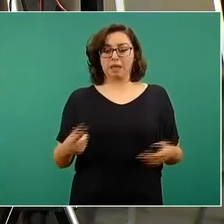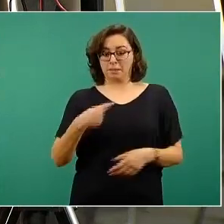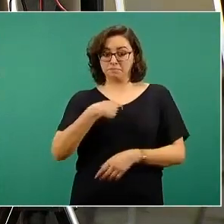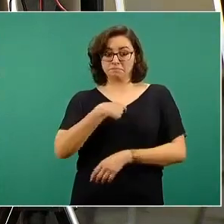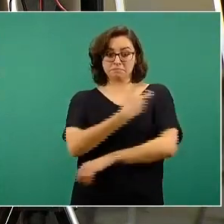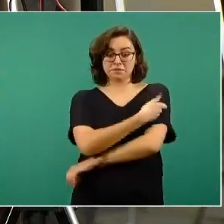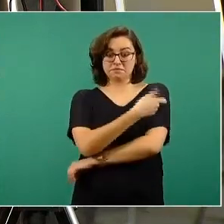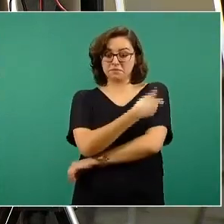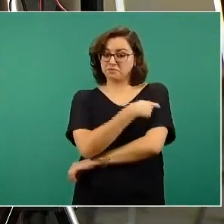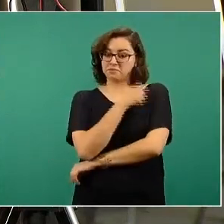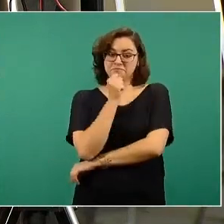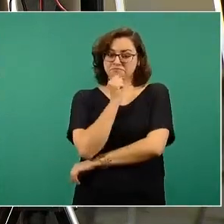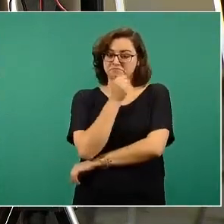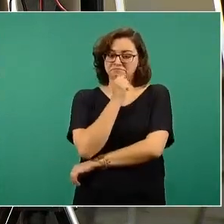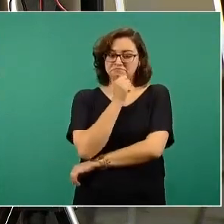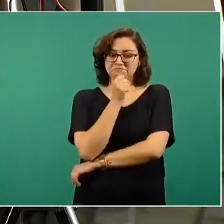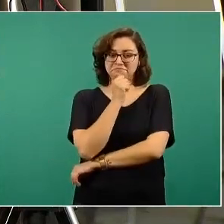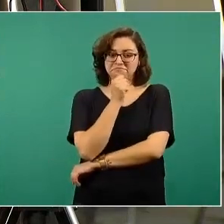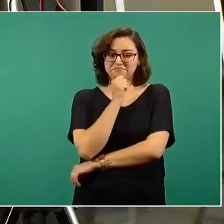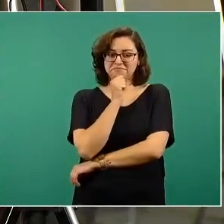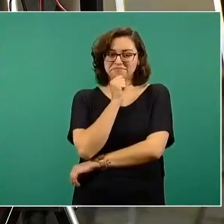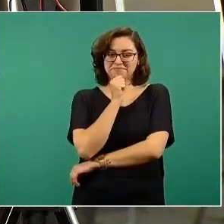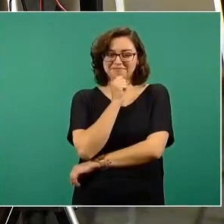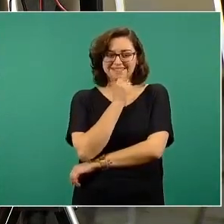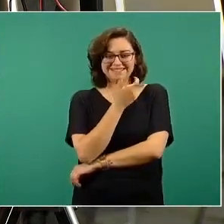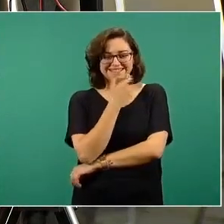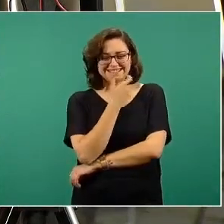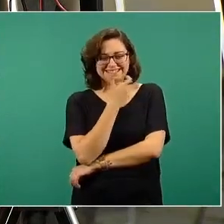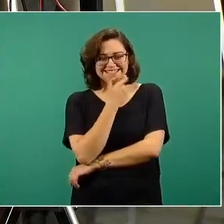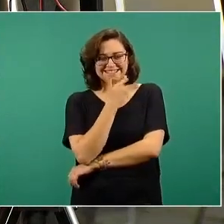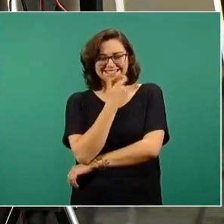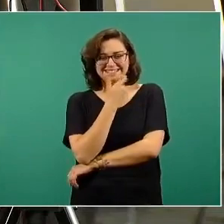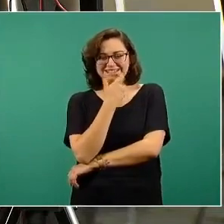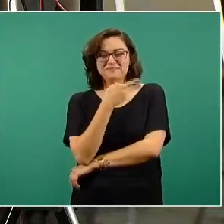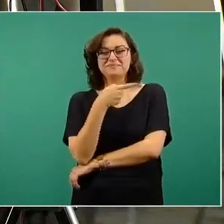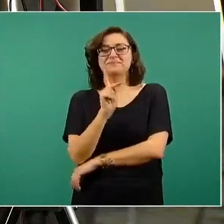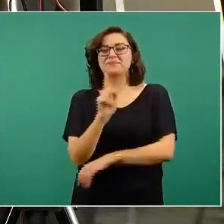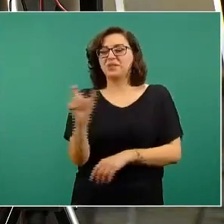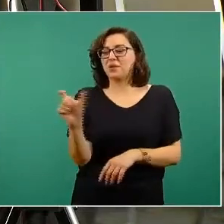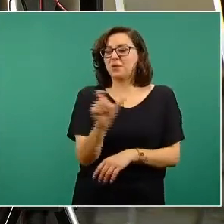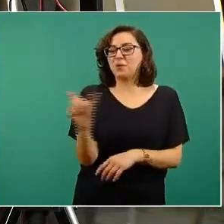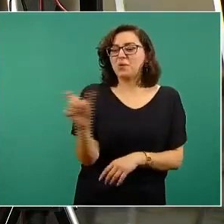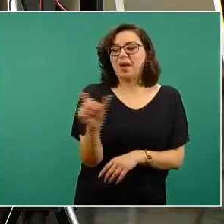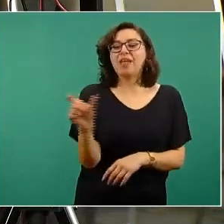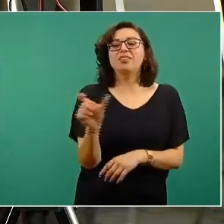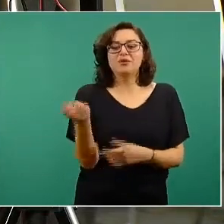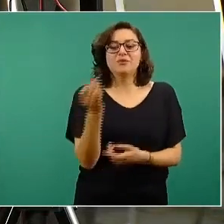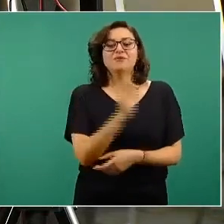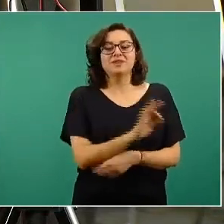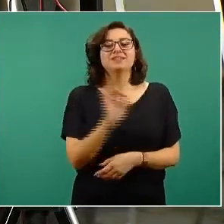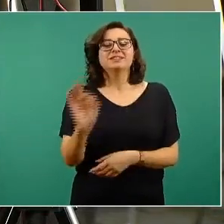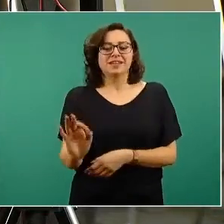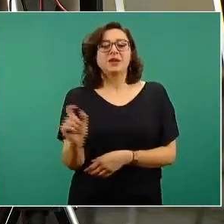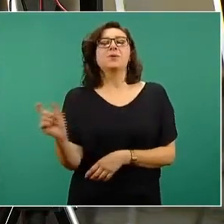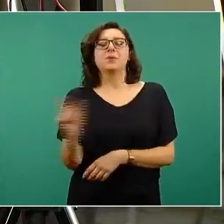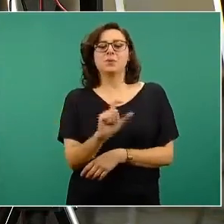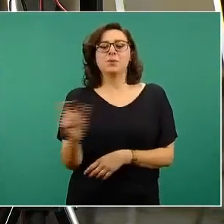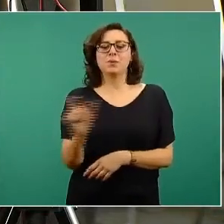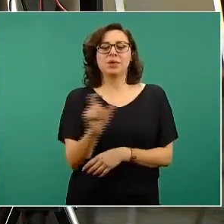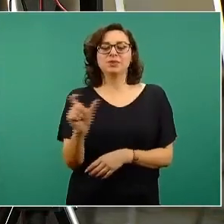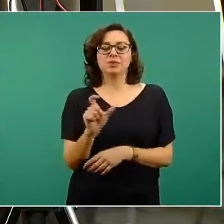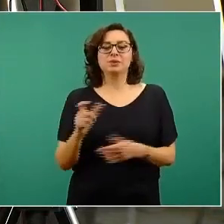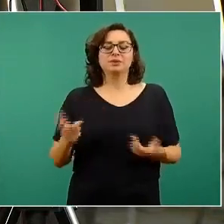vacunan, pero cuando ya nos toque, si se sabe cuándo va a ser